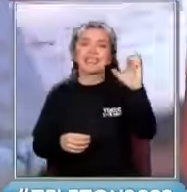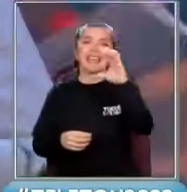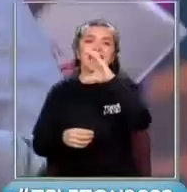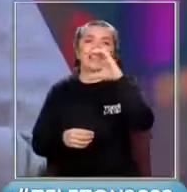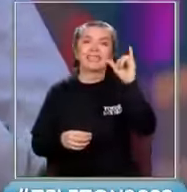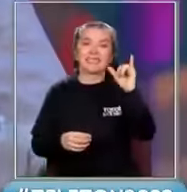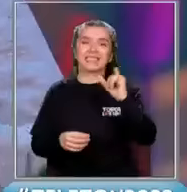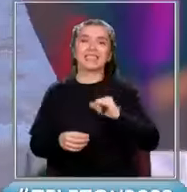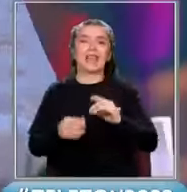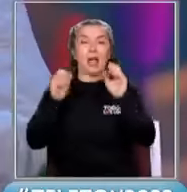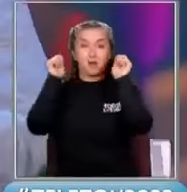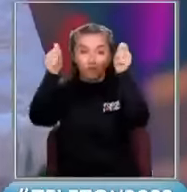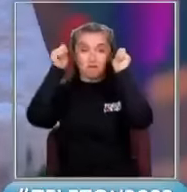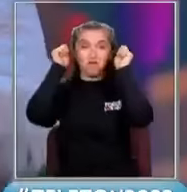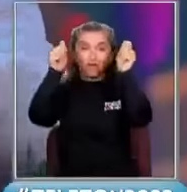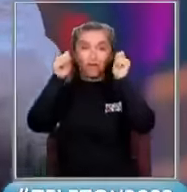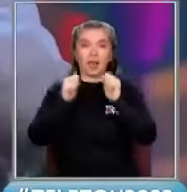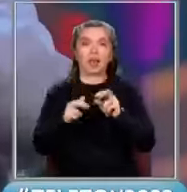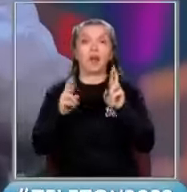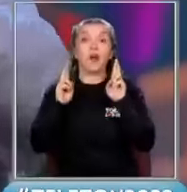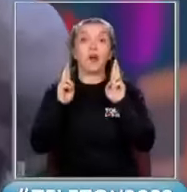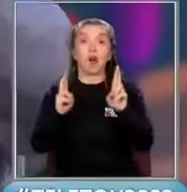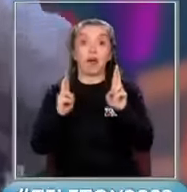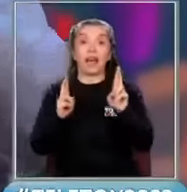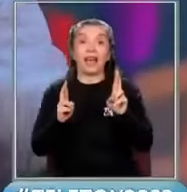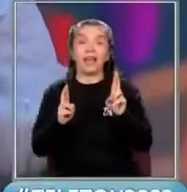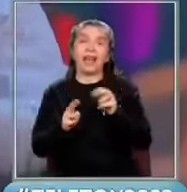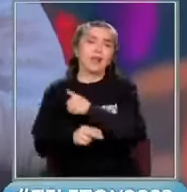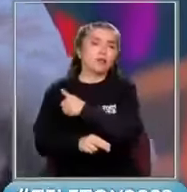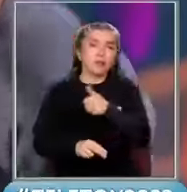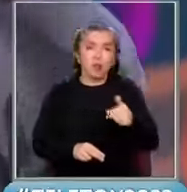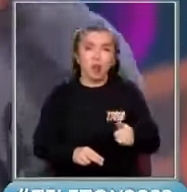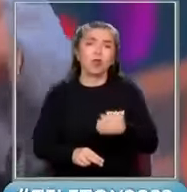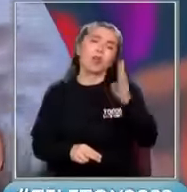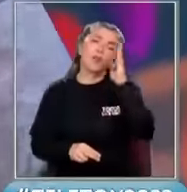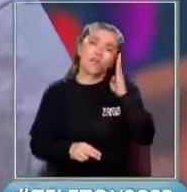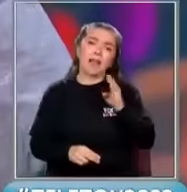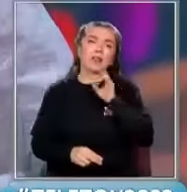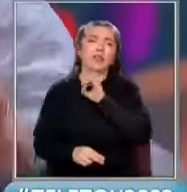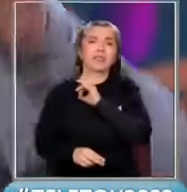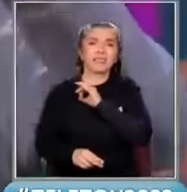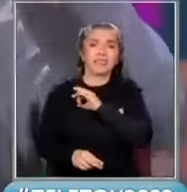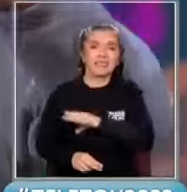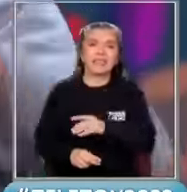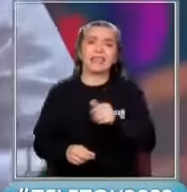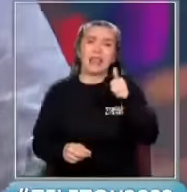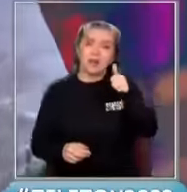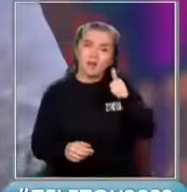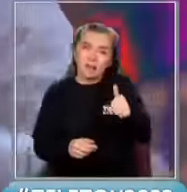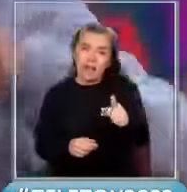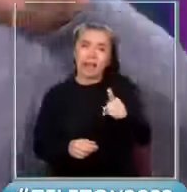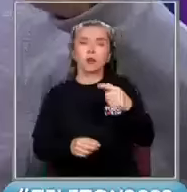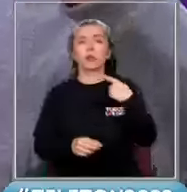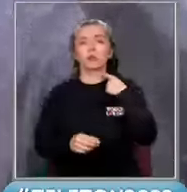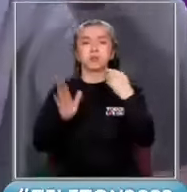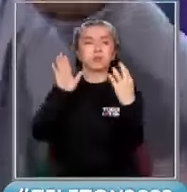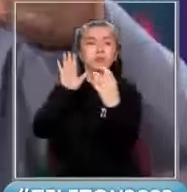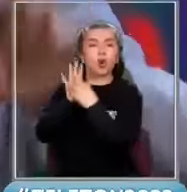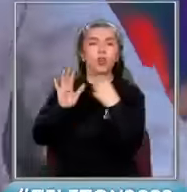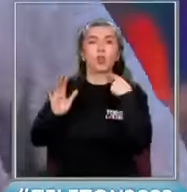Ceci. Ojalá tengan la misma barra en todas las sucursales del Banco de Chile, en el botón digital, en el código QR,